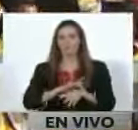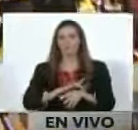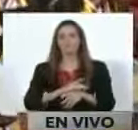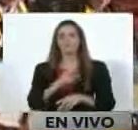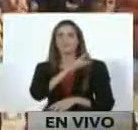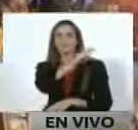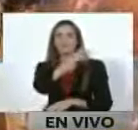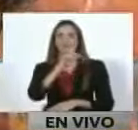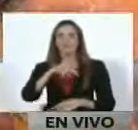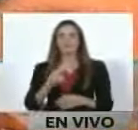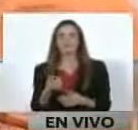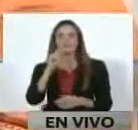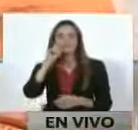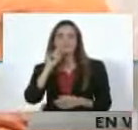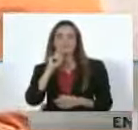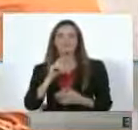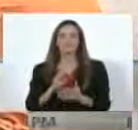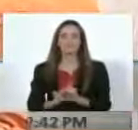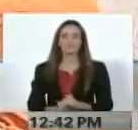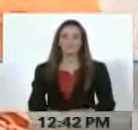la Maternidad Concepción